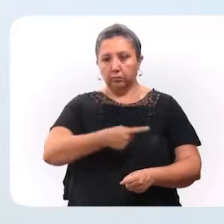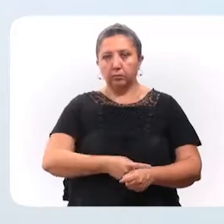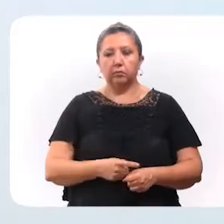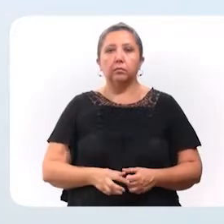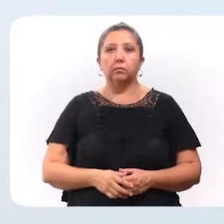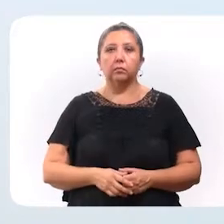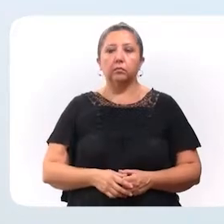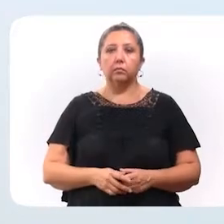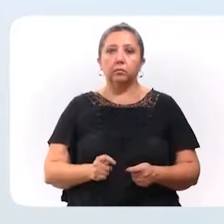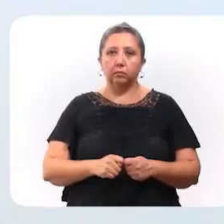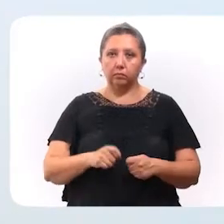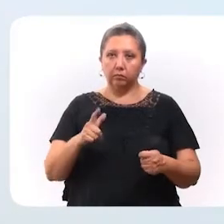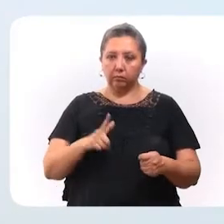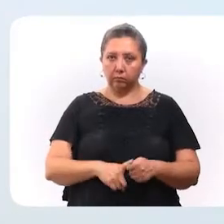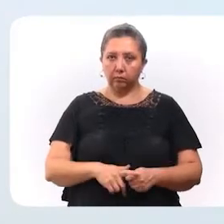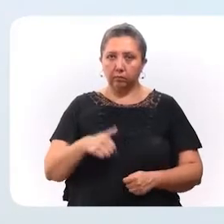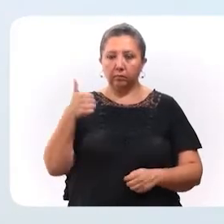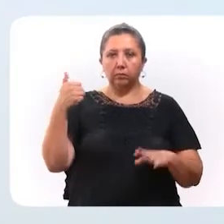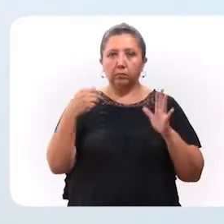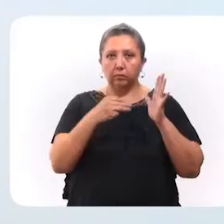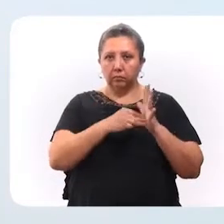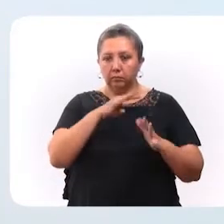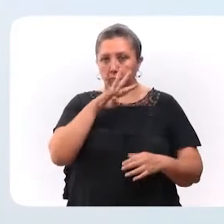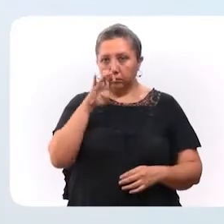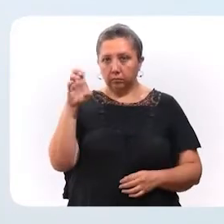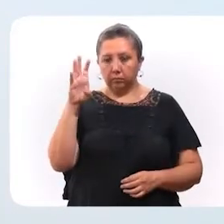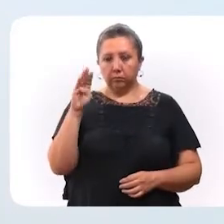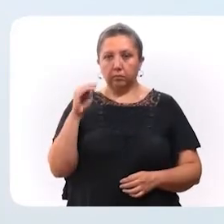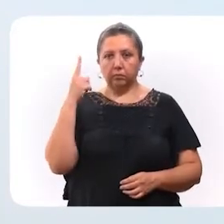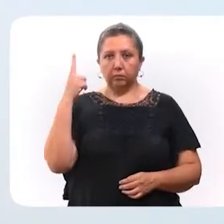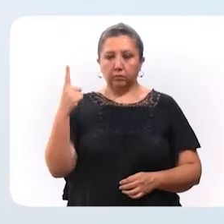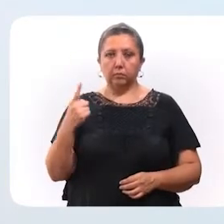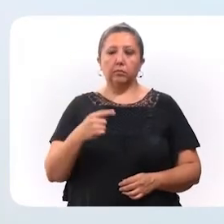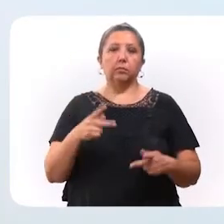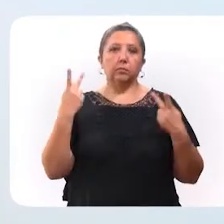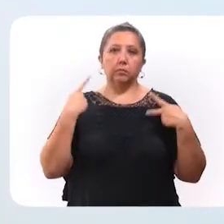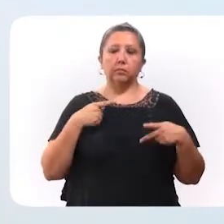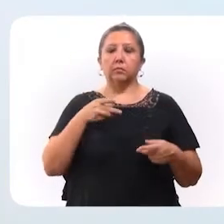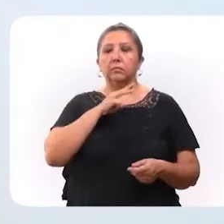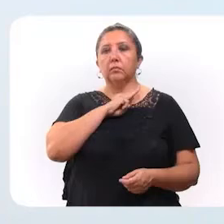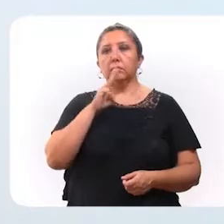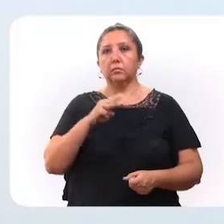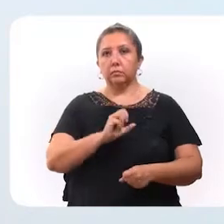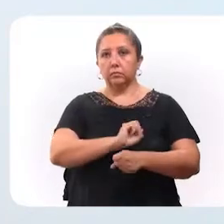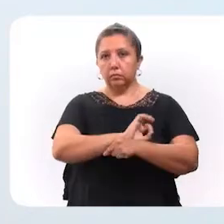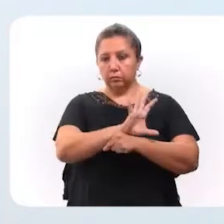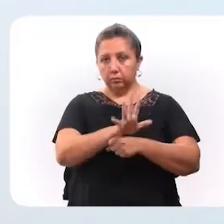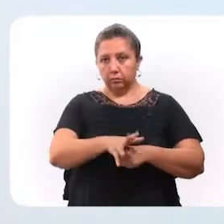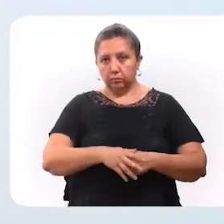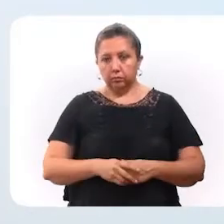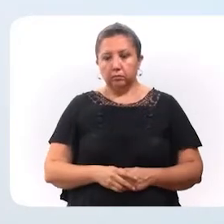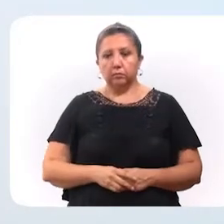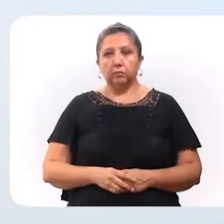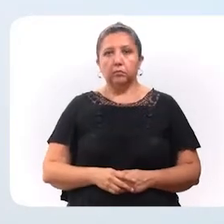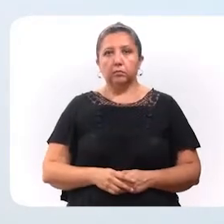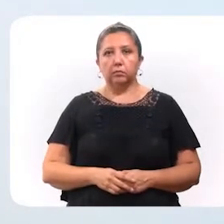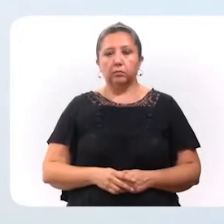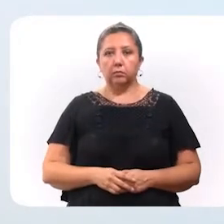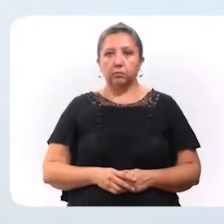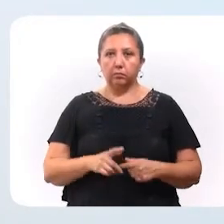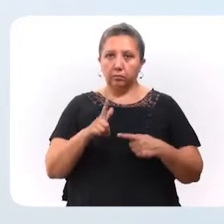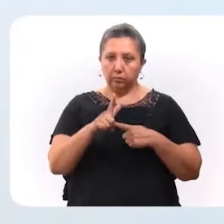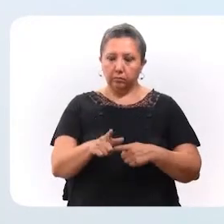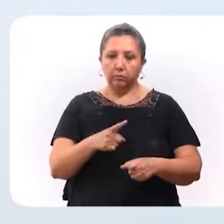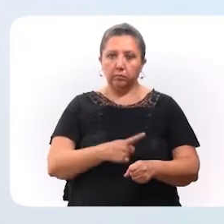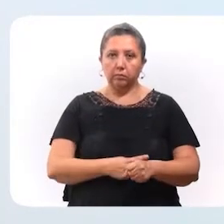hipertensión. En total, son 6,491 las personas fallecidas a causa del coronavirus.